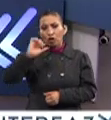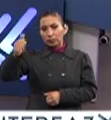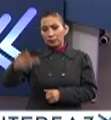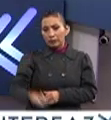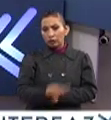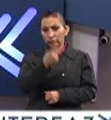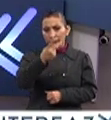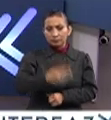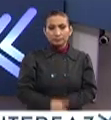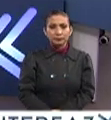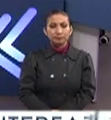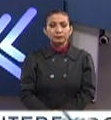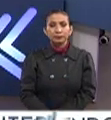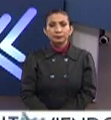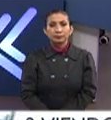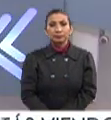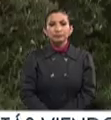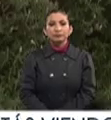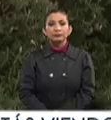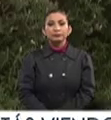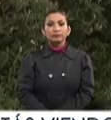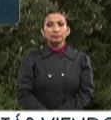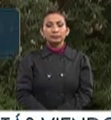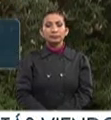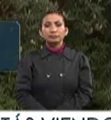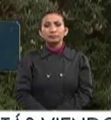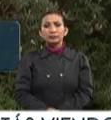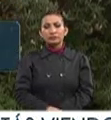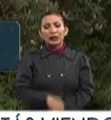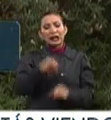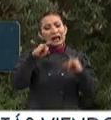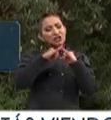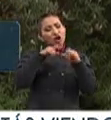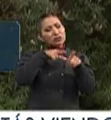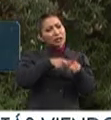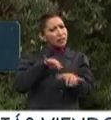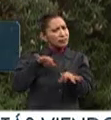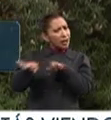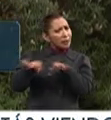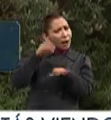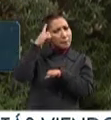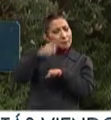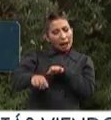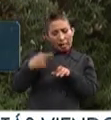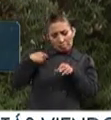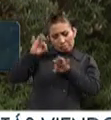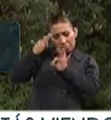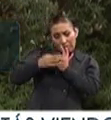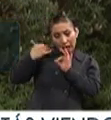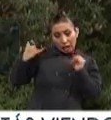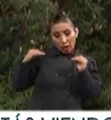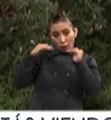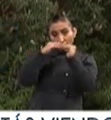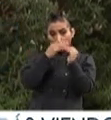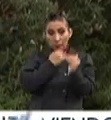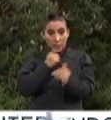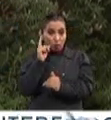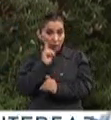siguiente pregunta de esta estudiante. ¿El instituto continúa trabajando para afinar el tema de la paridad de